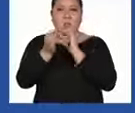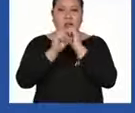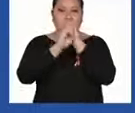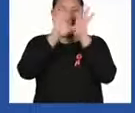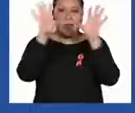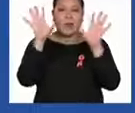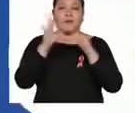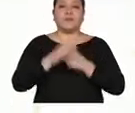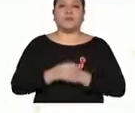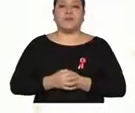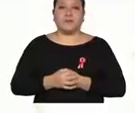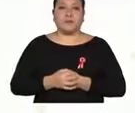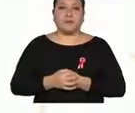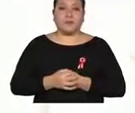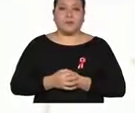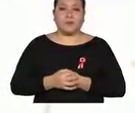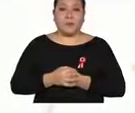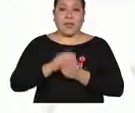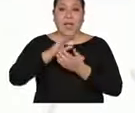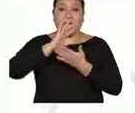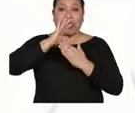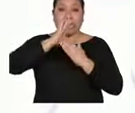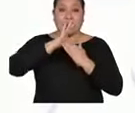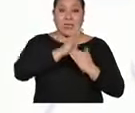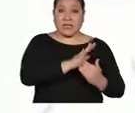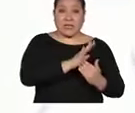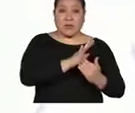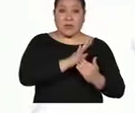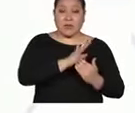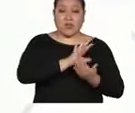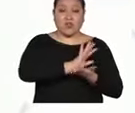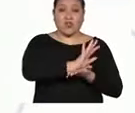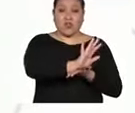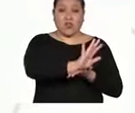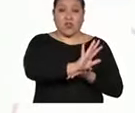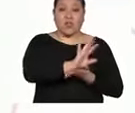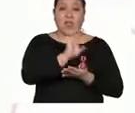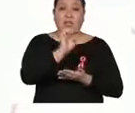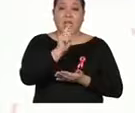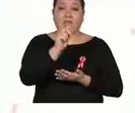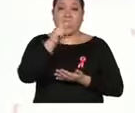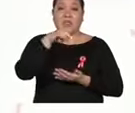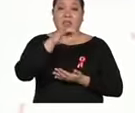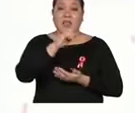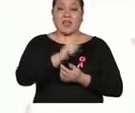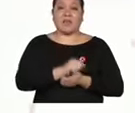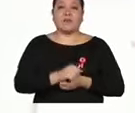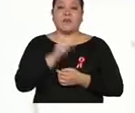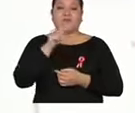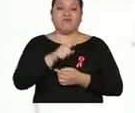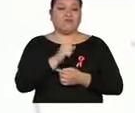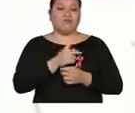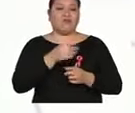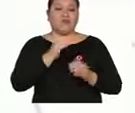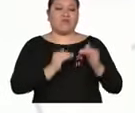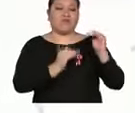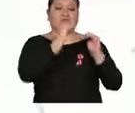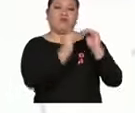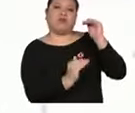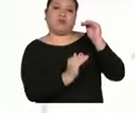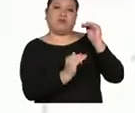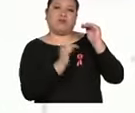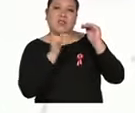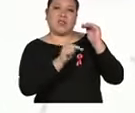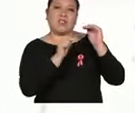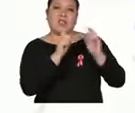bien. La discriminación étnica es el trato desigual y perjudicial que se le